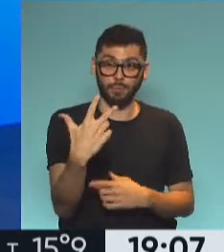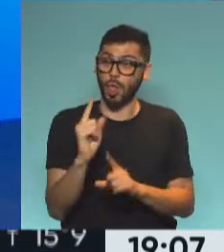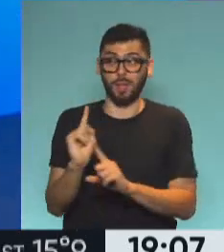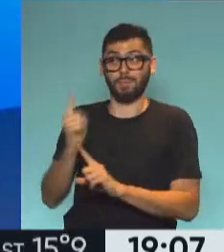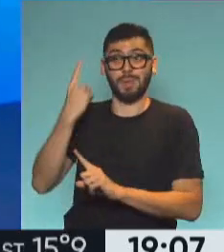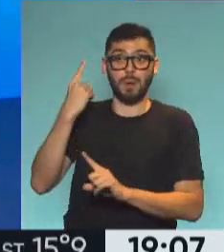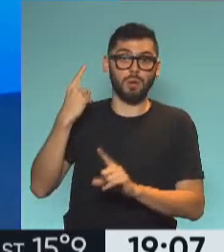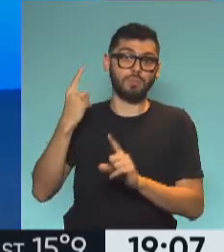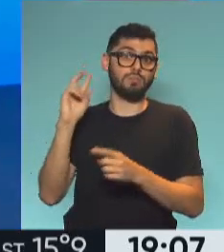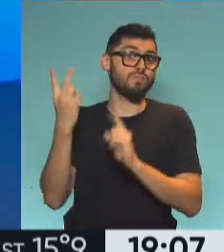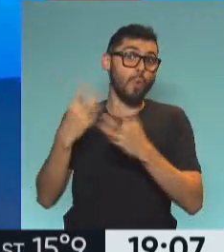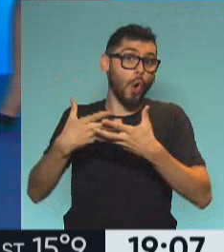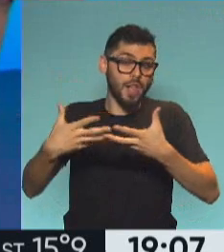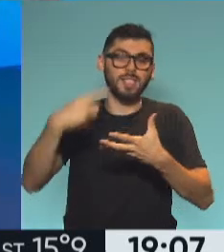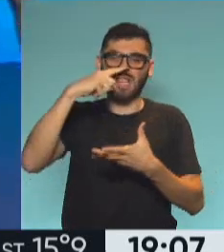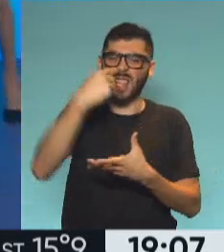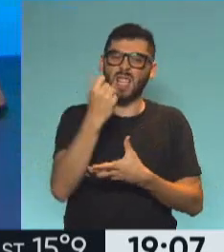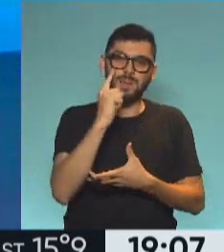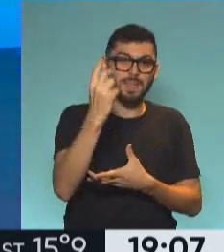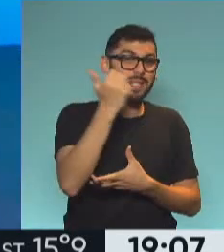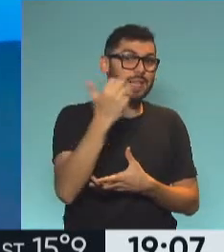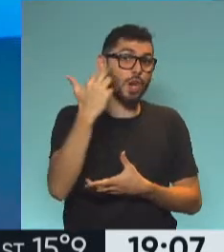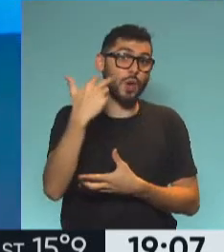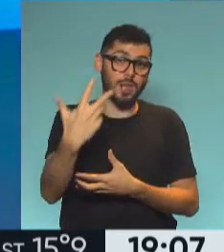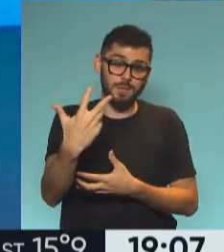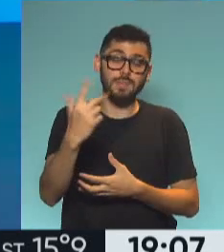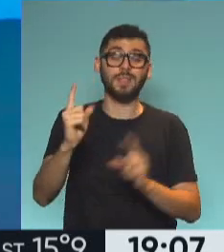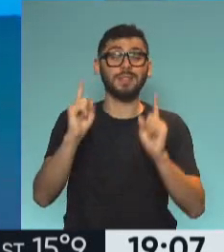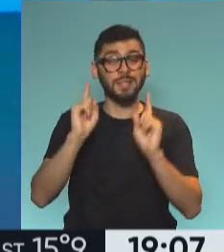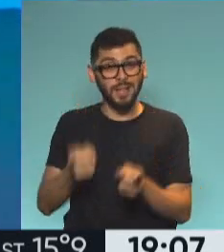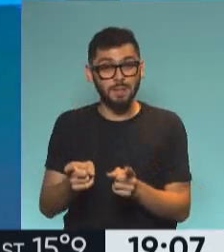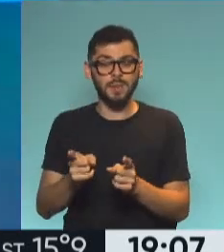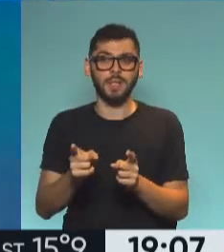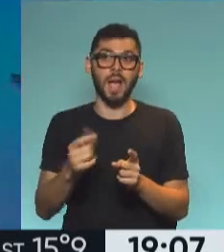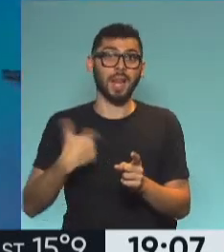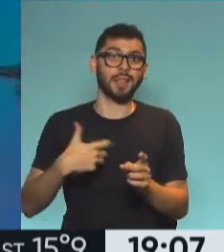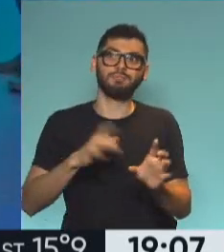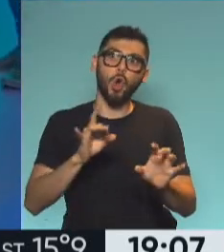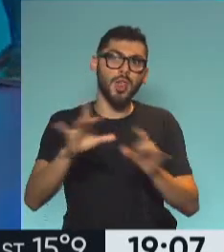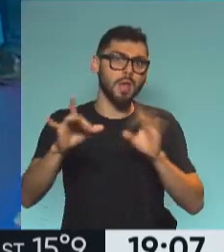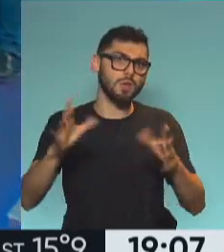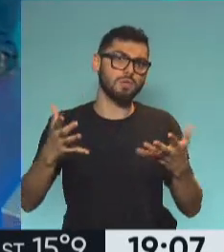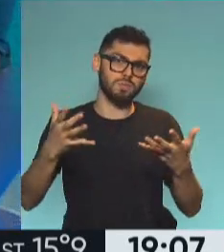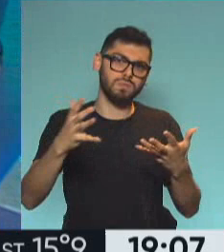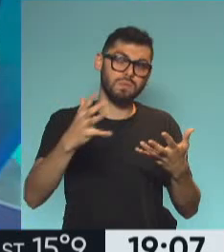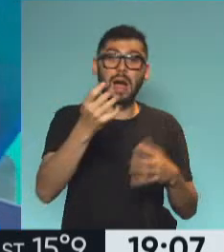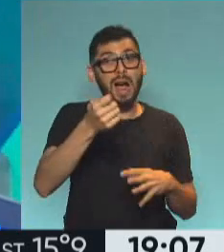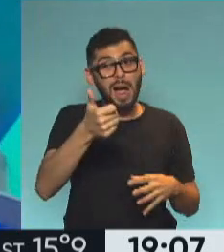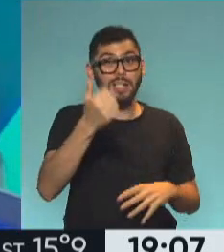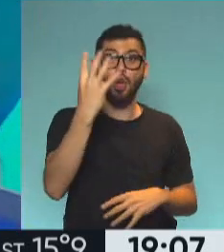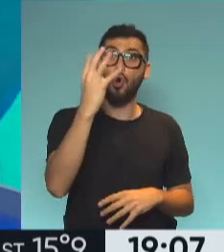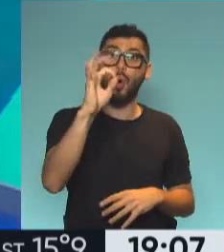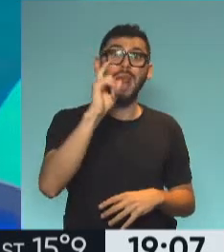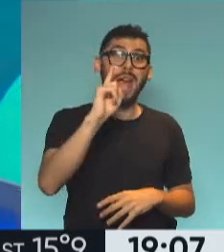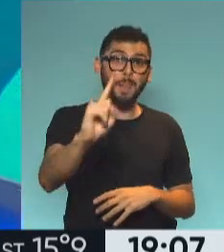tenemos que hablar también de, nuevamente, ¿no? Una cifra elevada de contagios en la República Argentina con casi 40.000. Ariel, estamos muy cerca